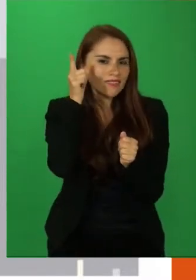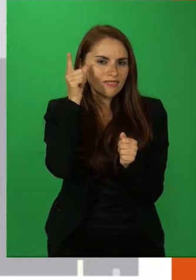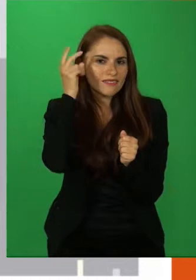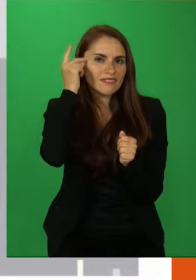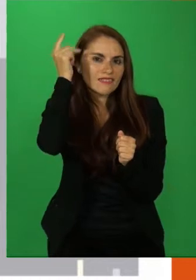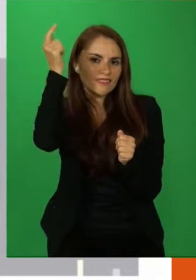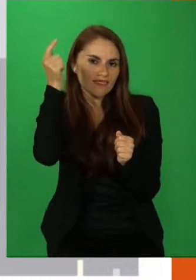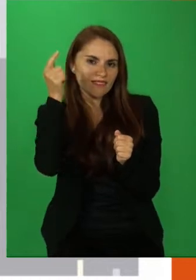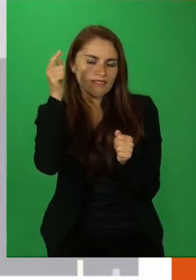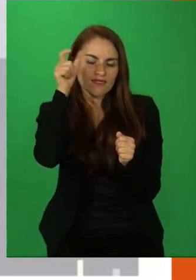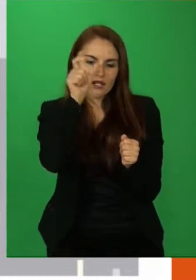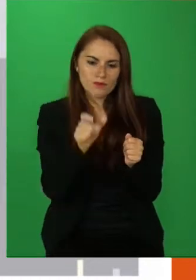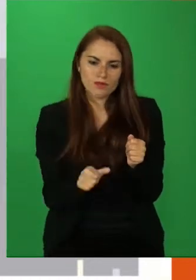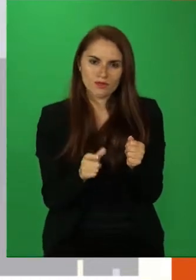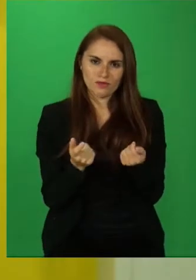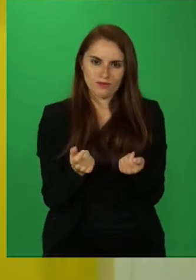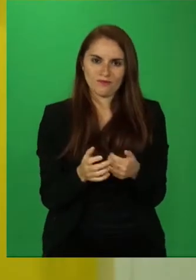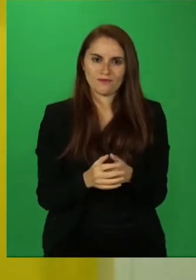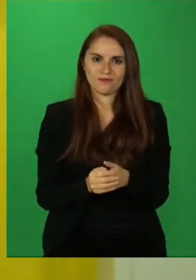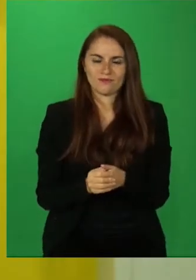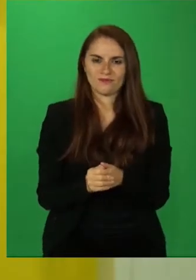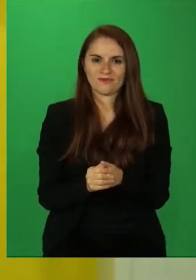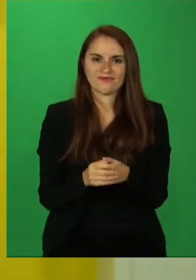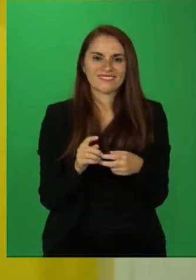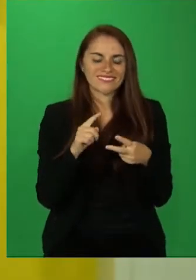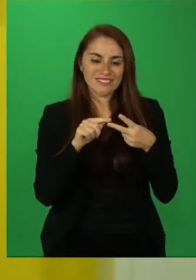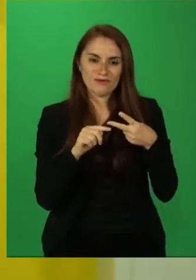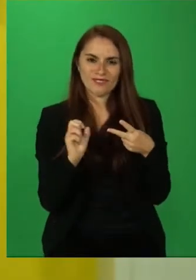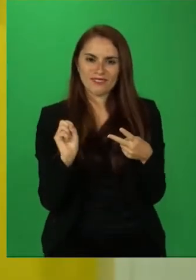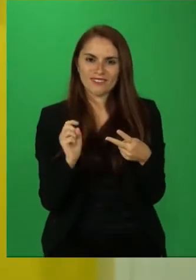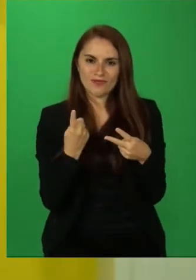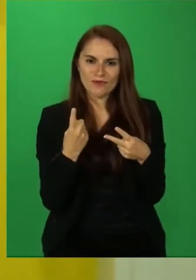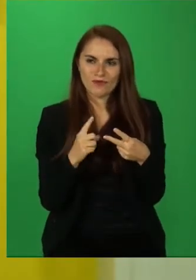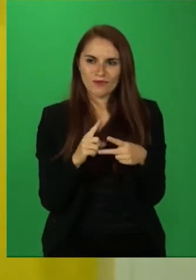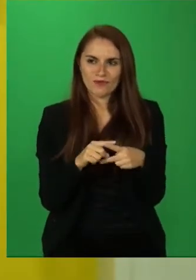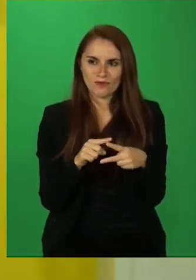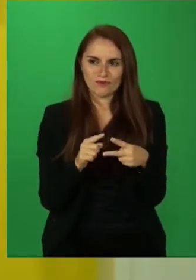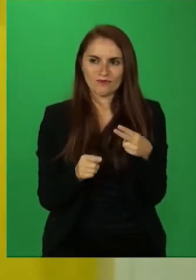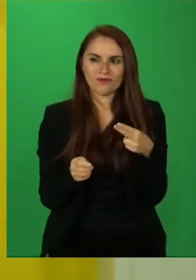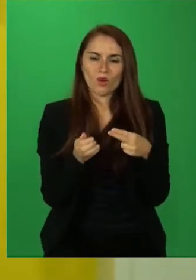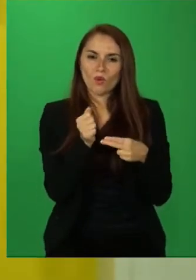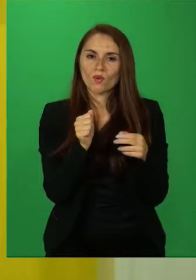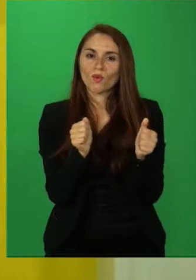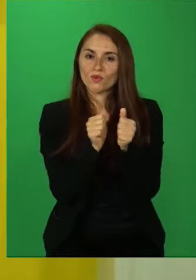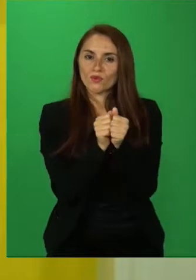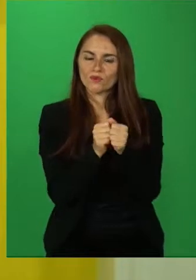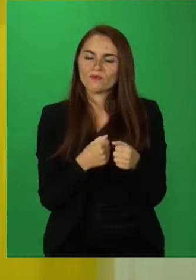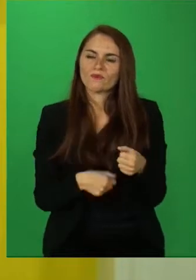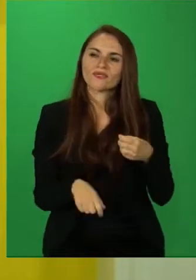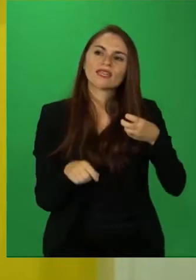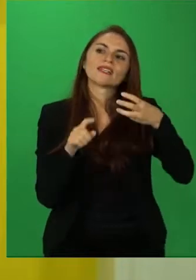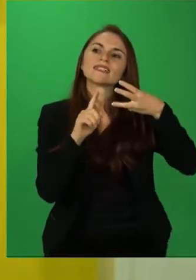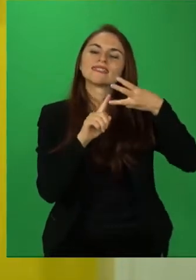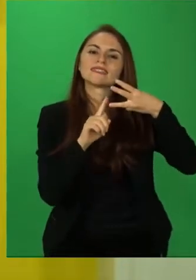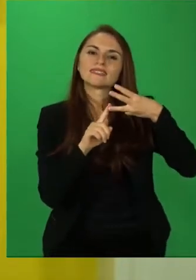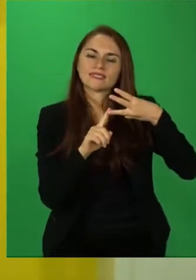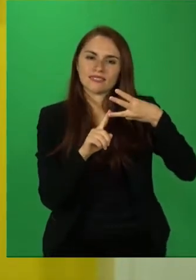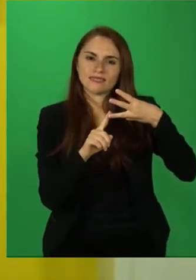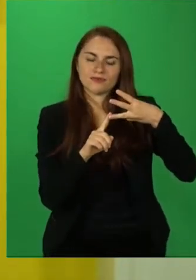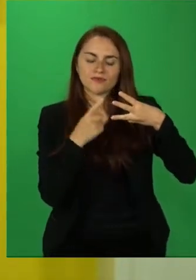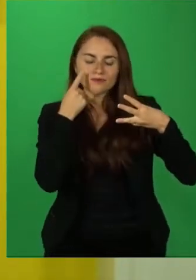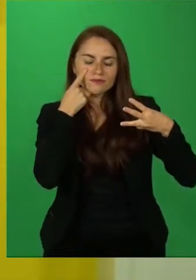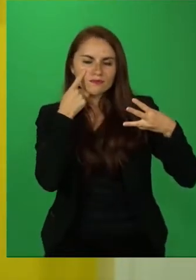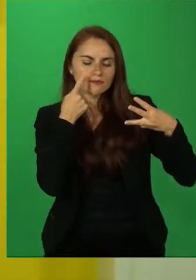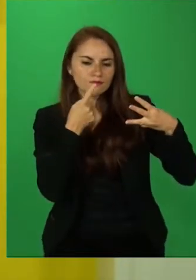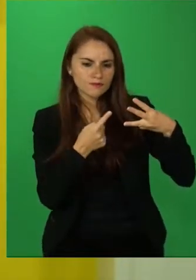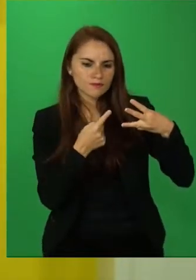extraer en el paso número 1. Vamos al paso número 3, la identificación